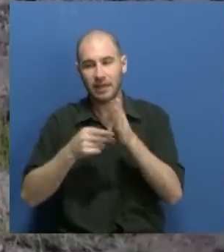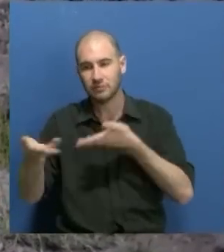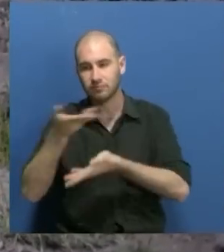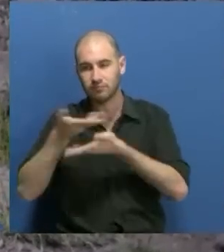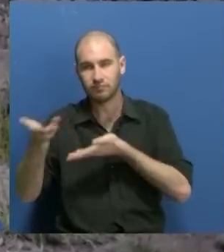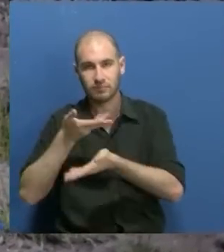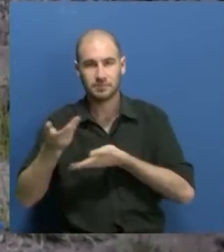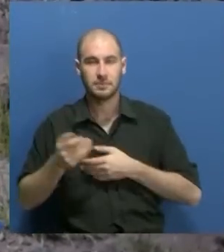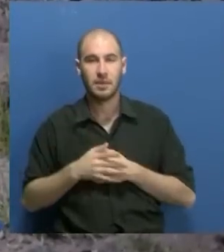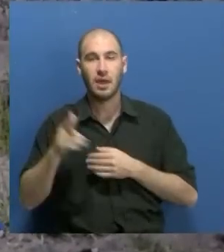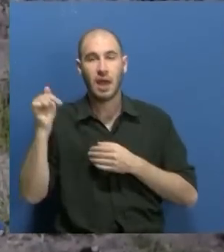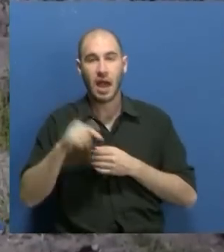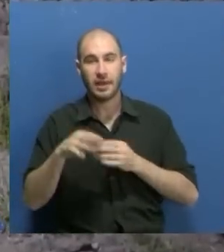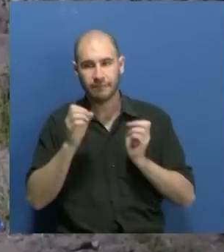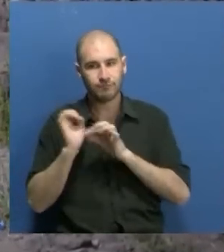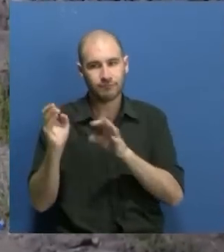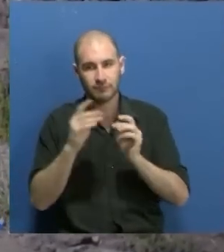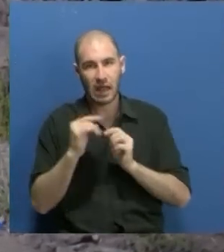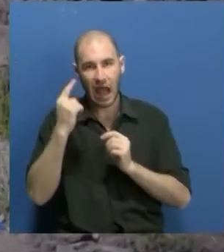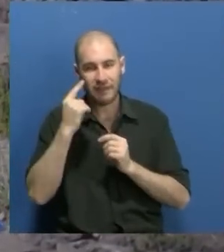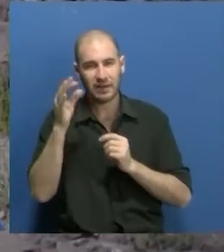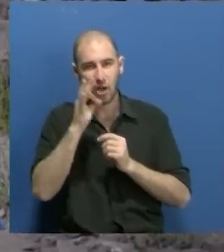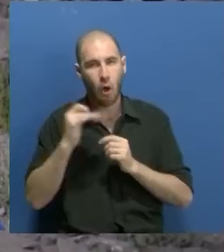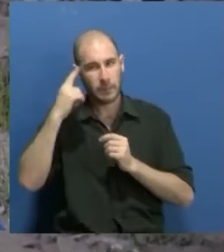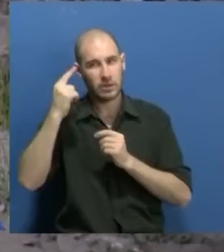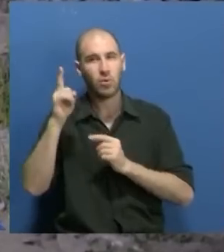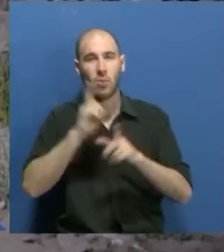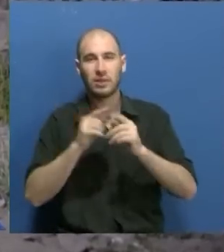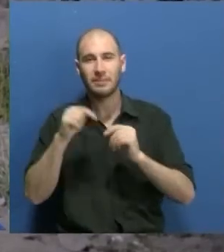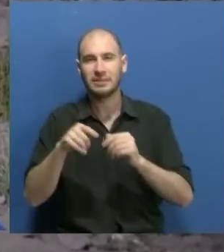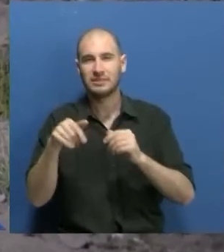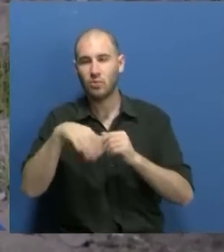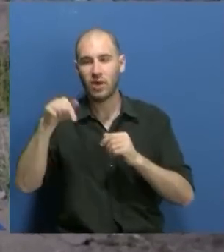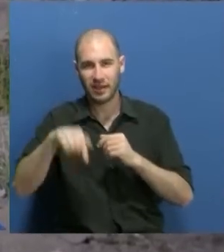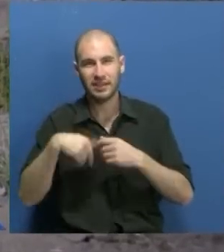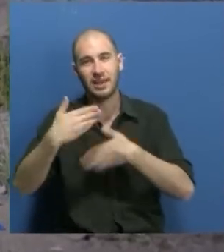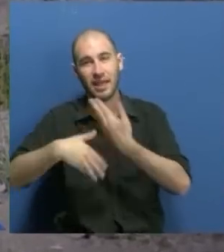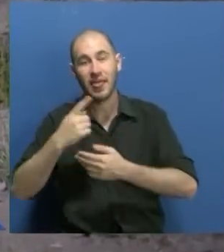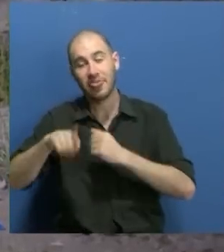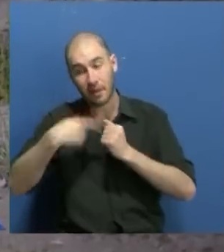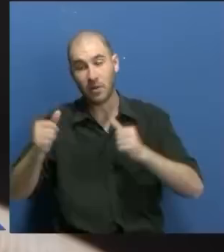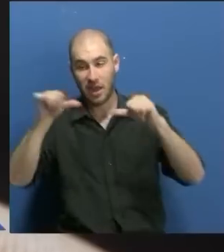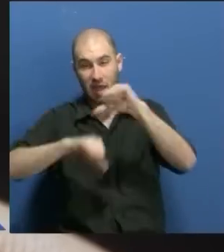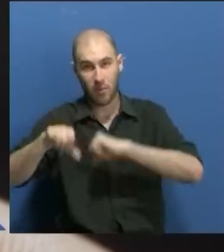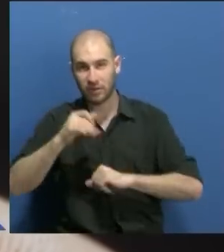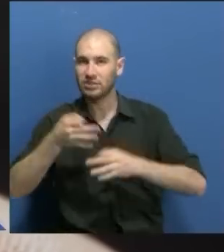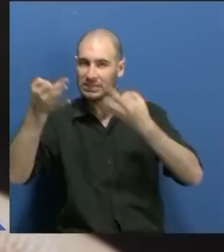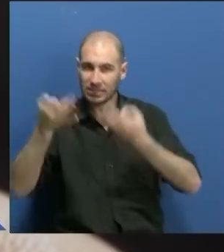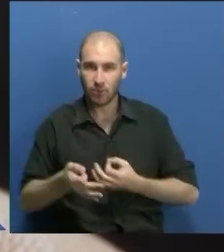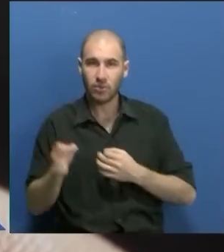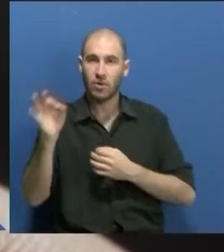es cuando empezamos a discutir las hipótesis, que empezamos a discutir siempre en terreno y después en el laboratorio como que se reafina